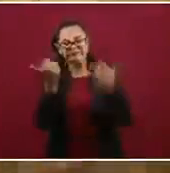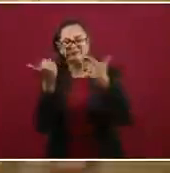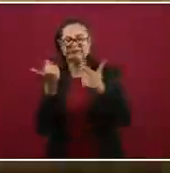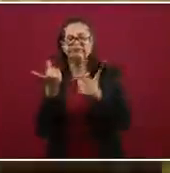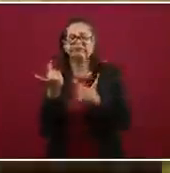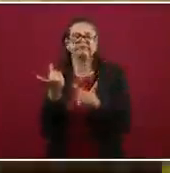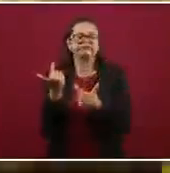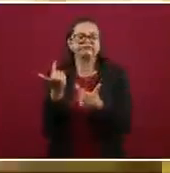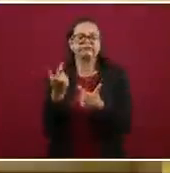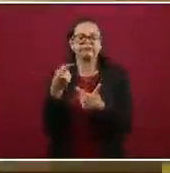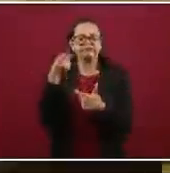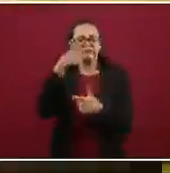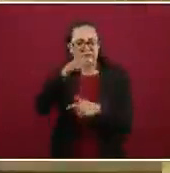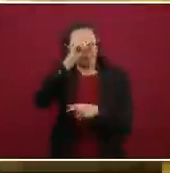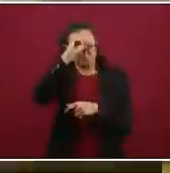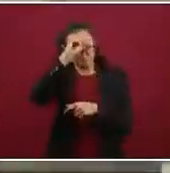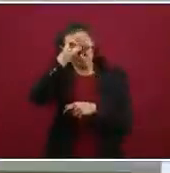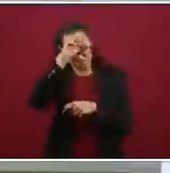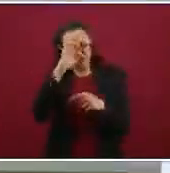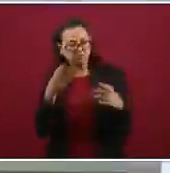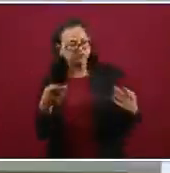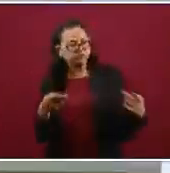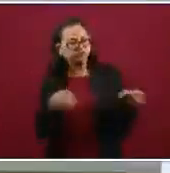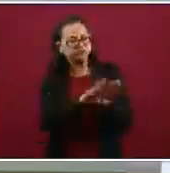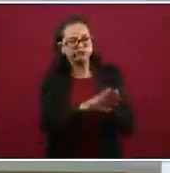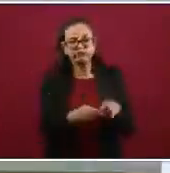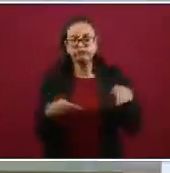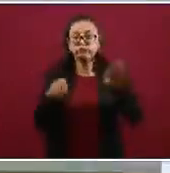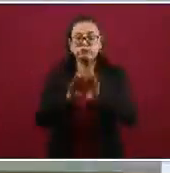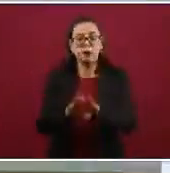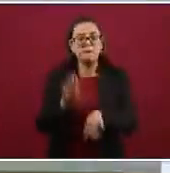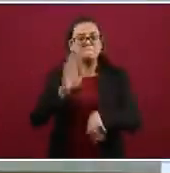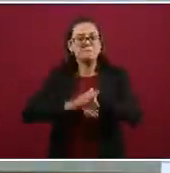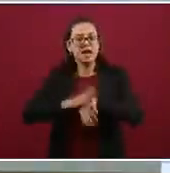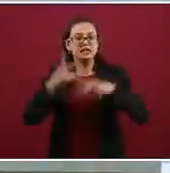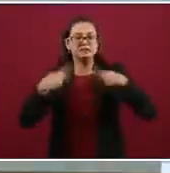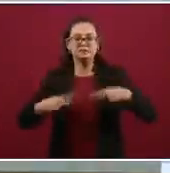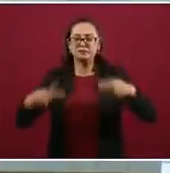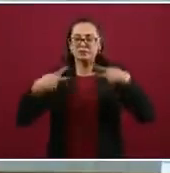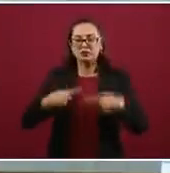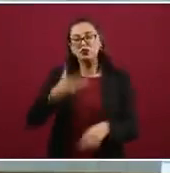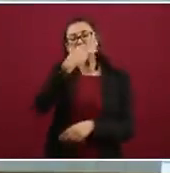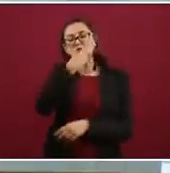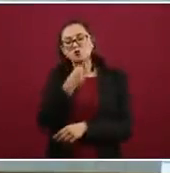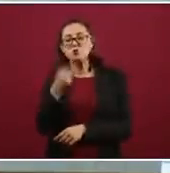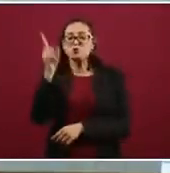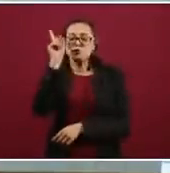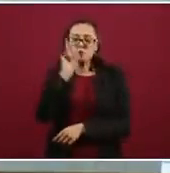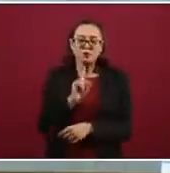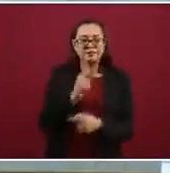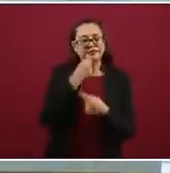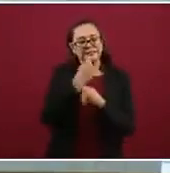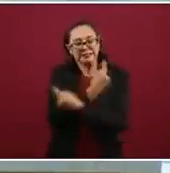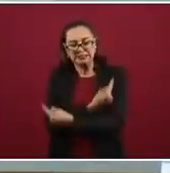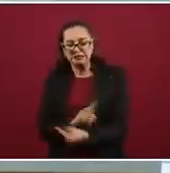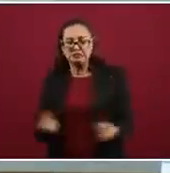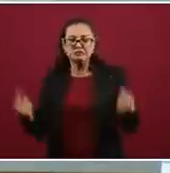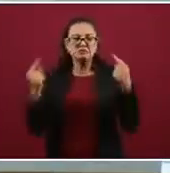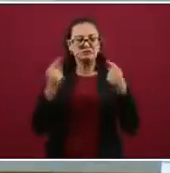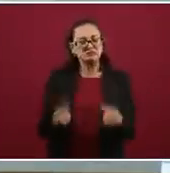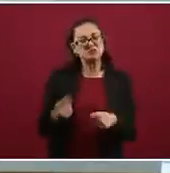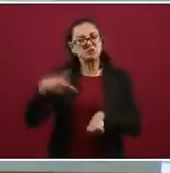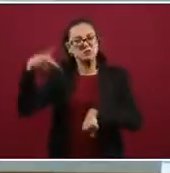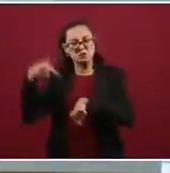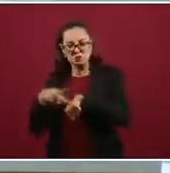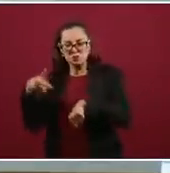se cierran las minas y una multitud inmensa de hombres, mujeres, niños, armados con piedras